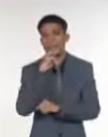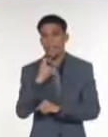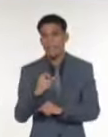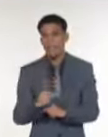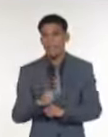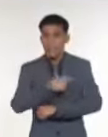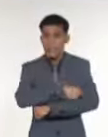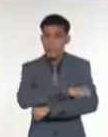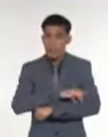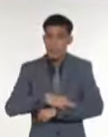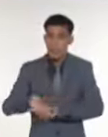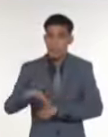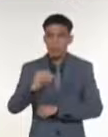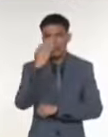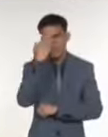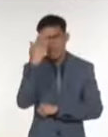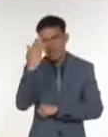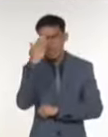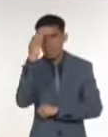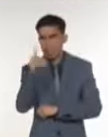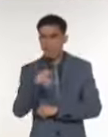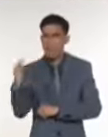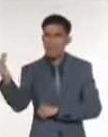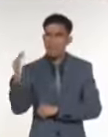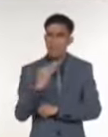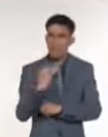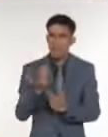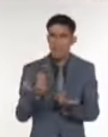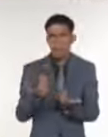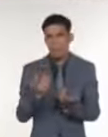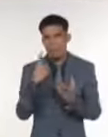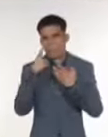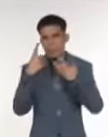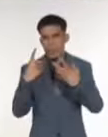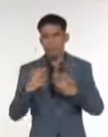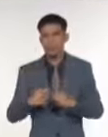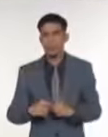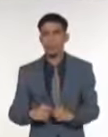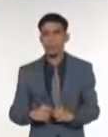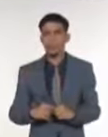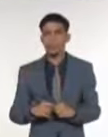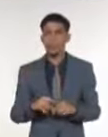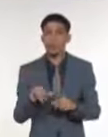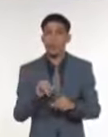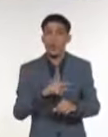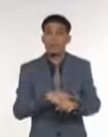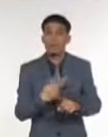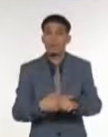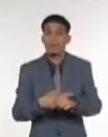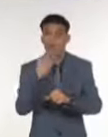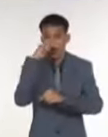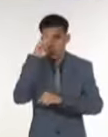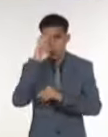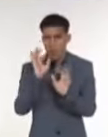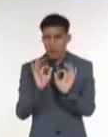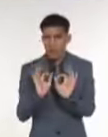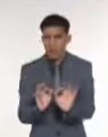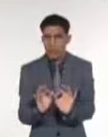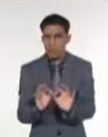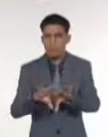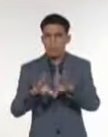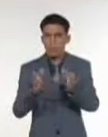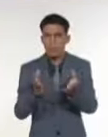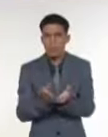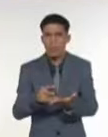agradecido de esta presentación porque representa la cubanía, representa todo lo que necesitamos